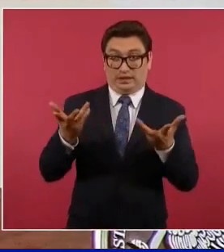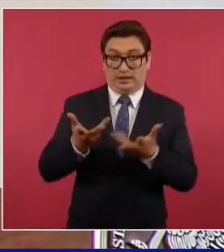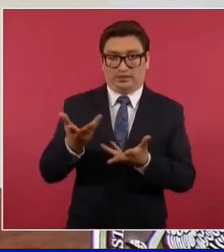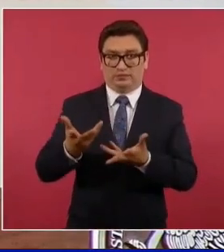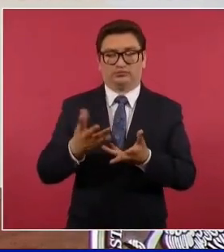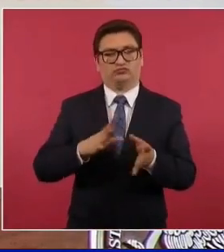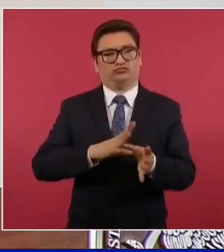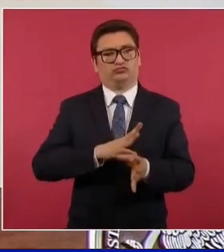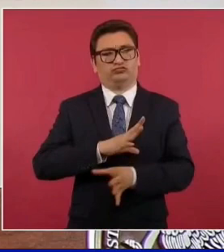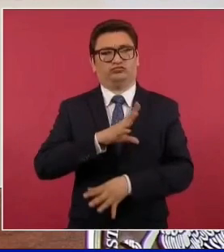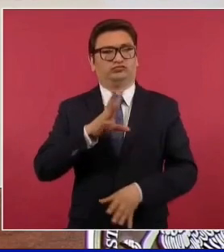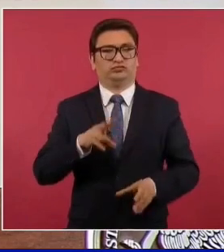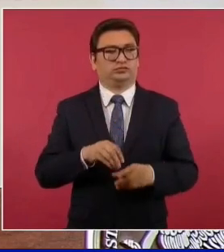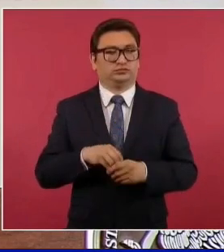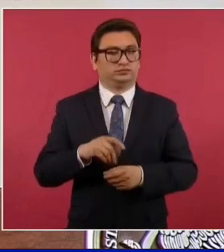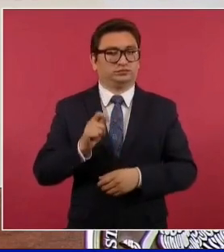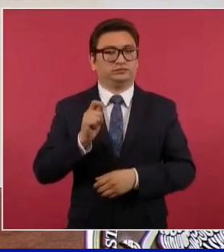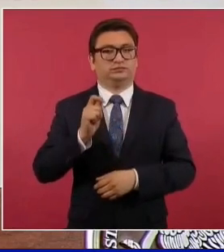de